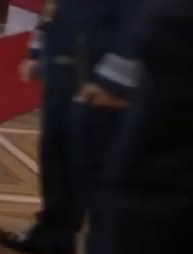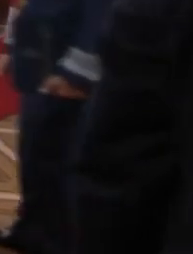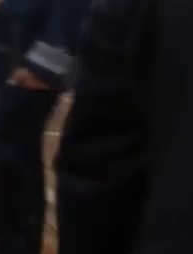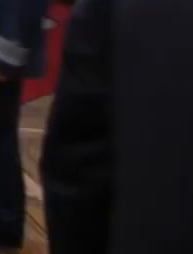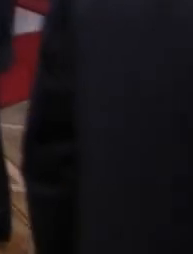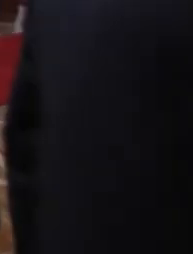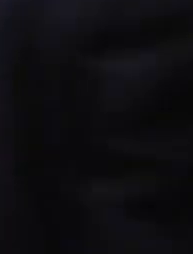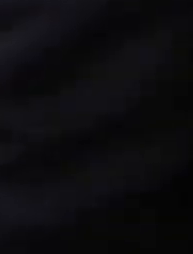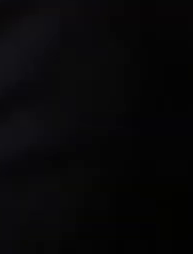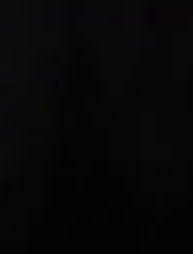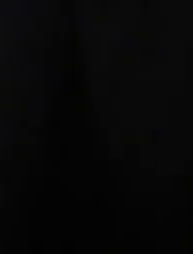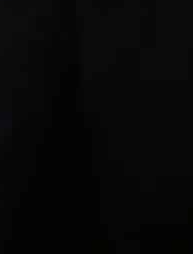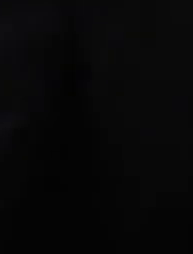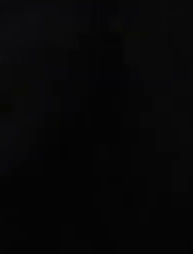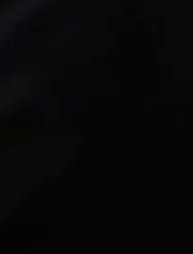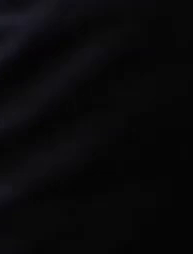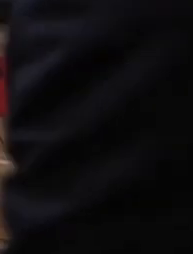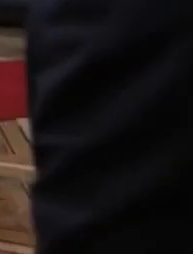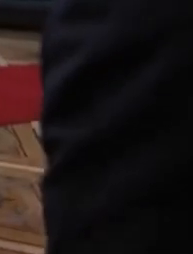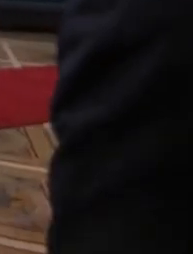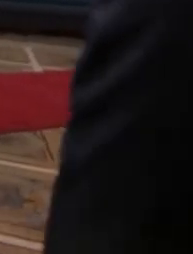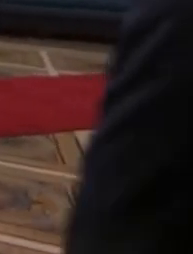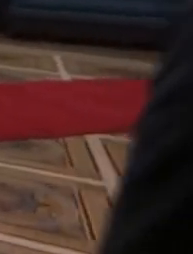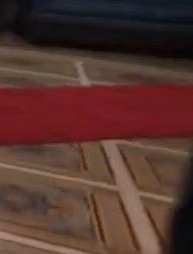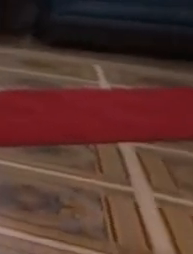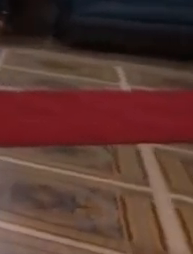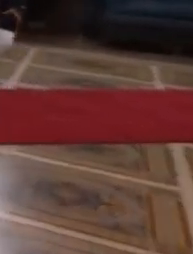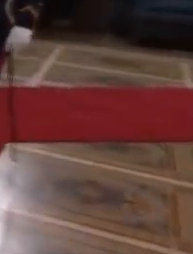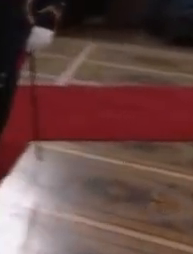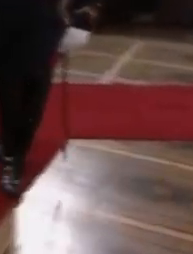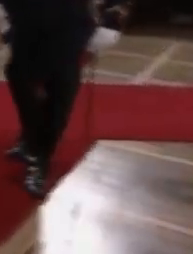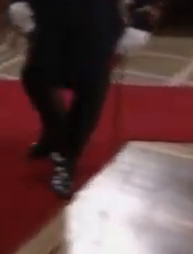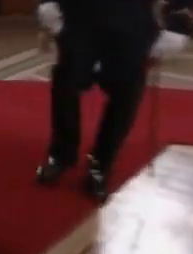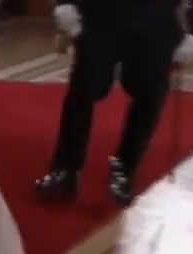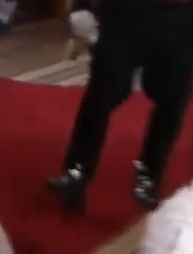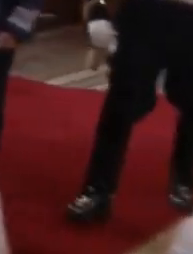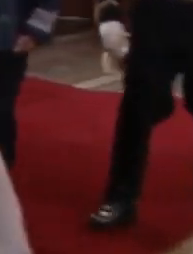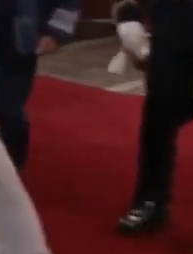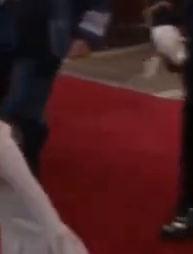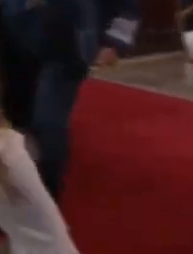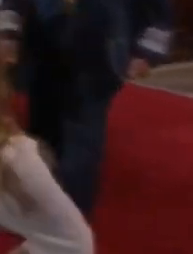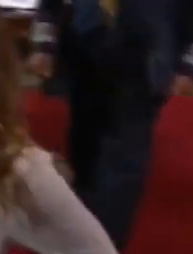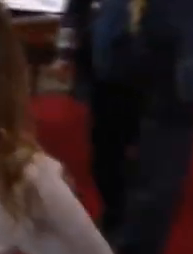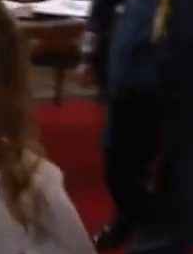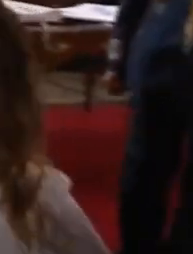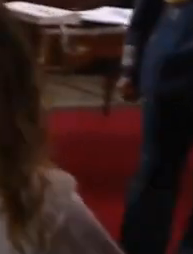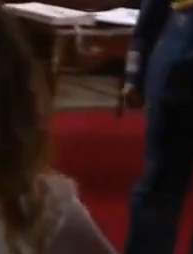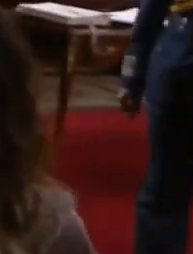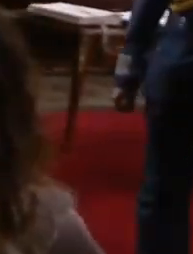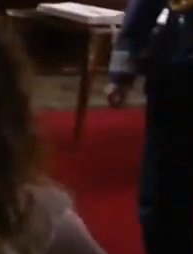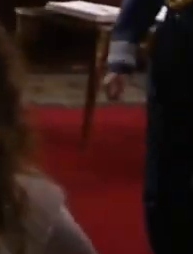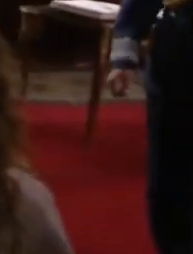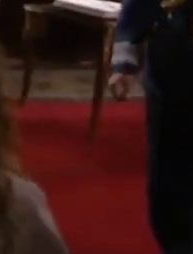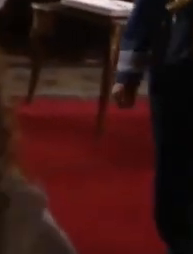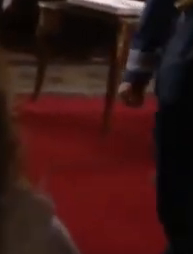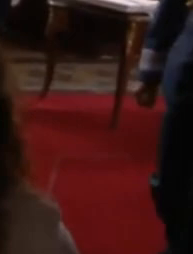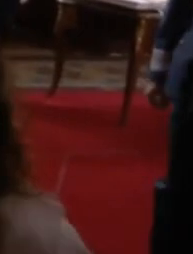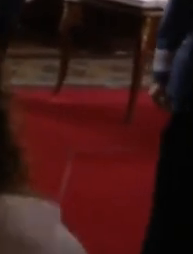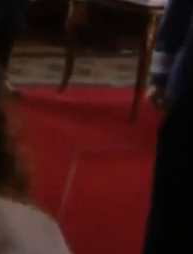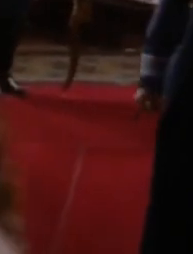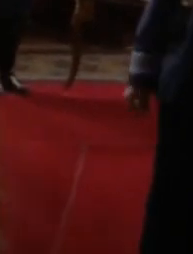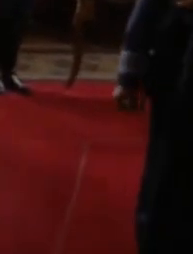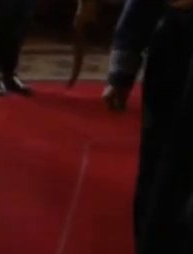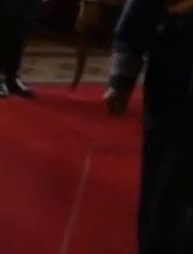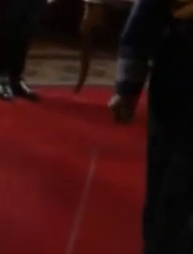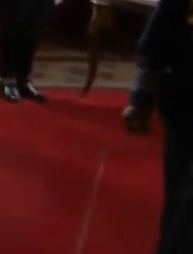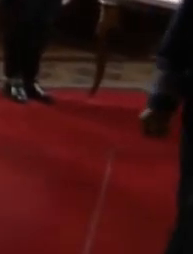Argentina está mejor hoy que en 2015, aseguró el presidente Mauricio Macri al inaugurar el 137 periodo de sesiones ordinarias del Congreso